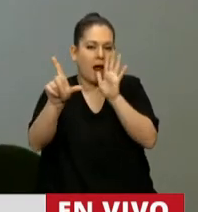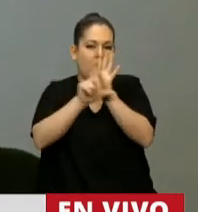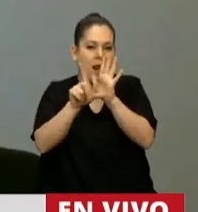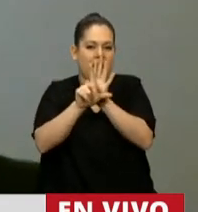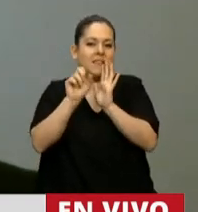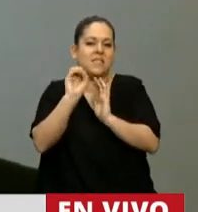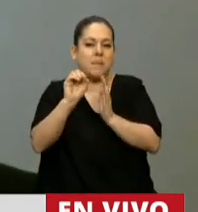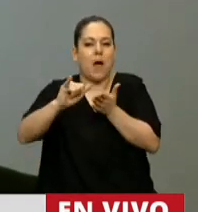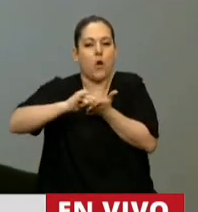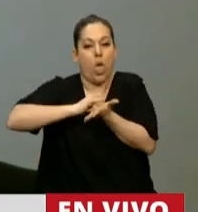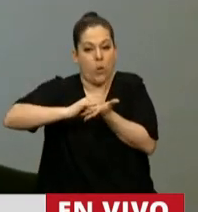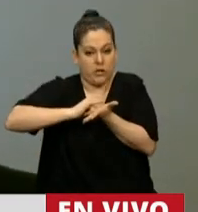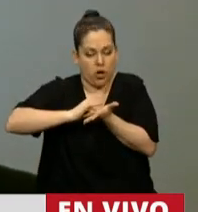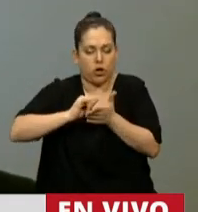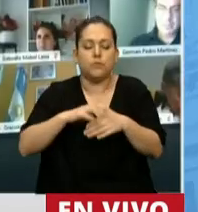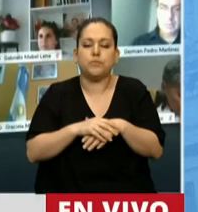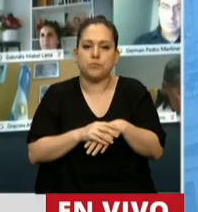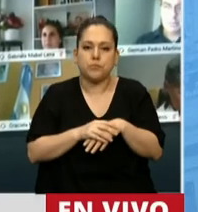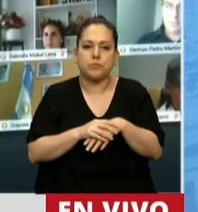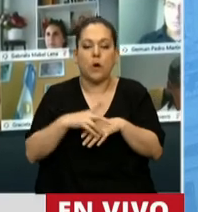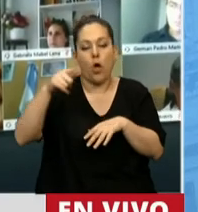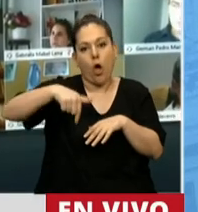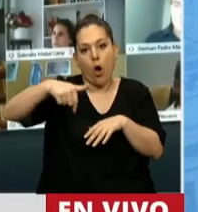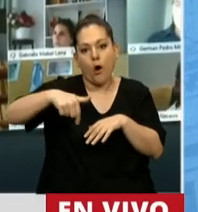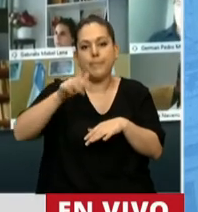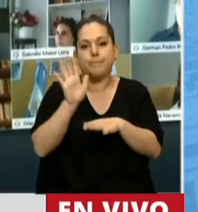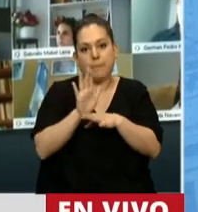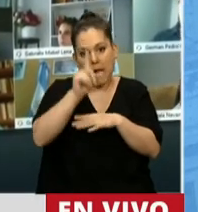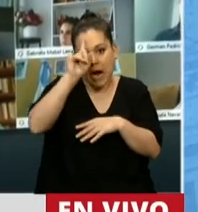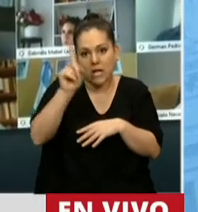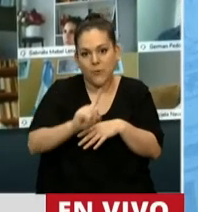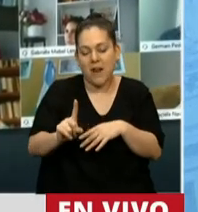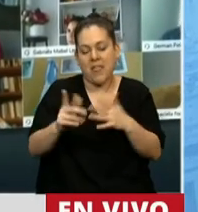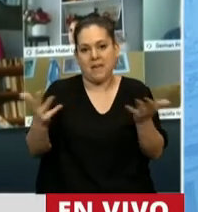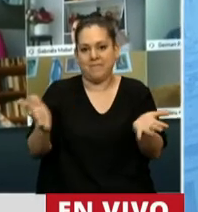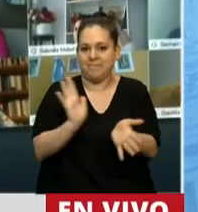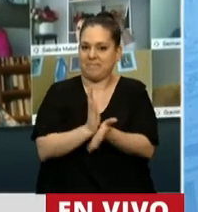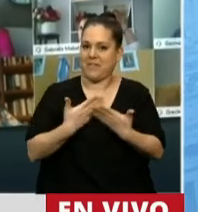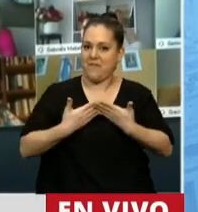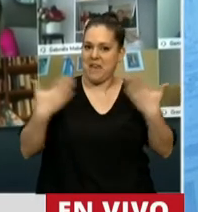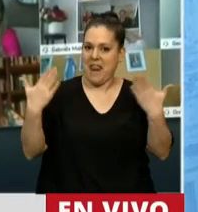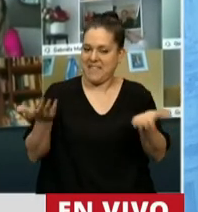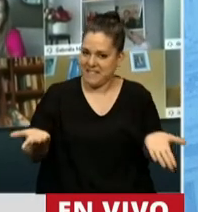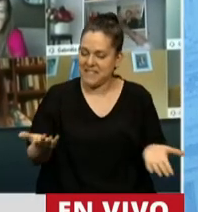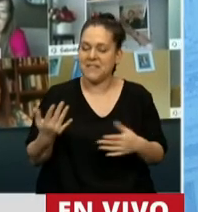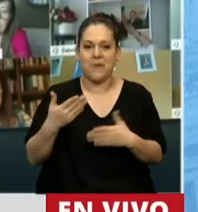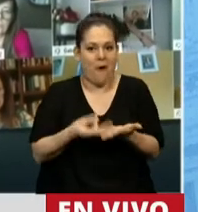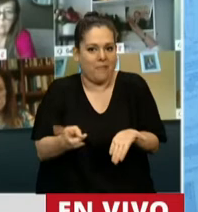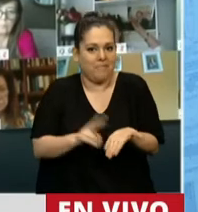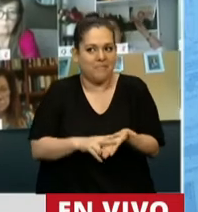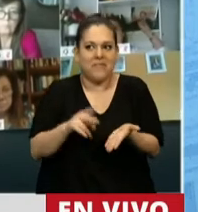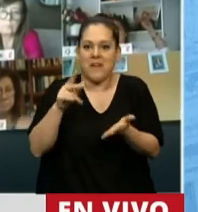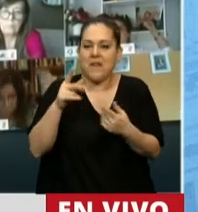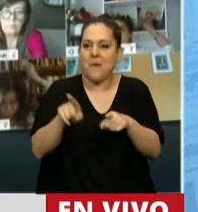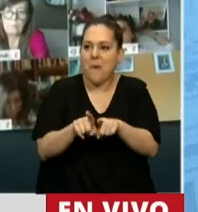York, y que hoy, casi con una coincidencia feliz, estamos teniendo